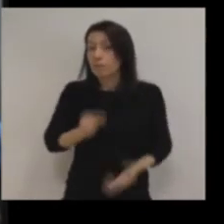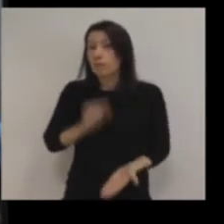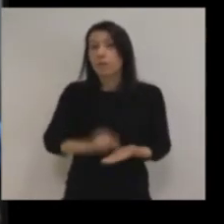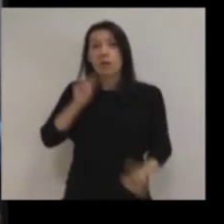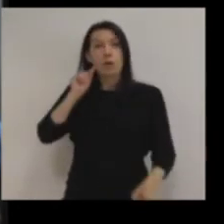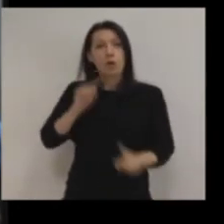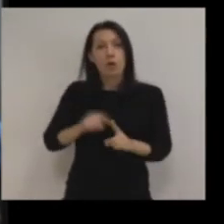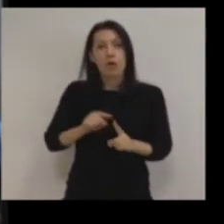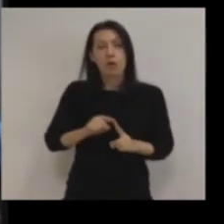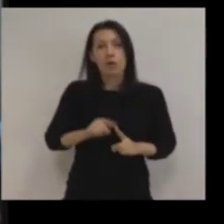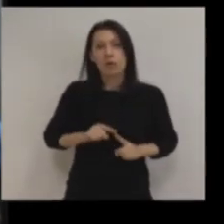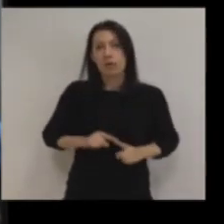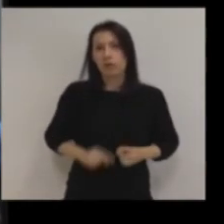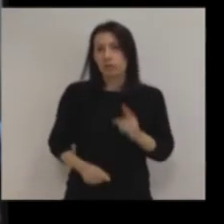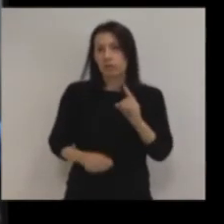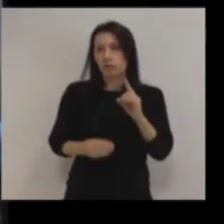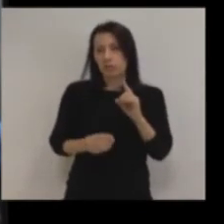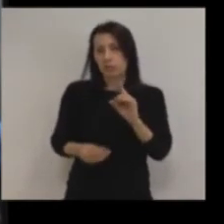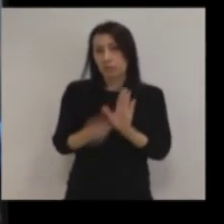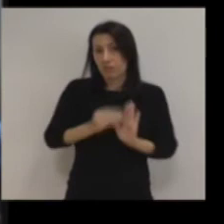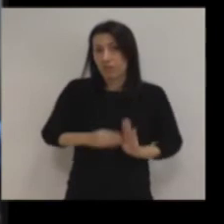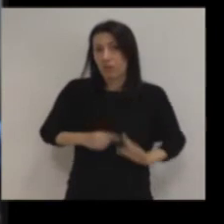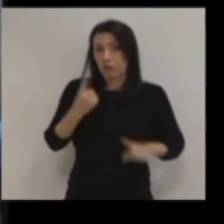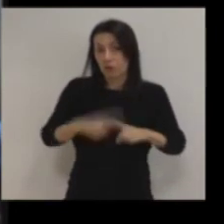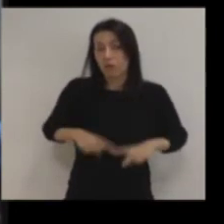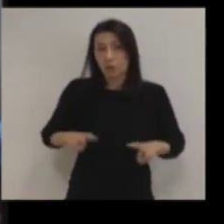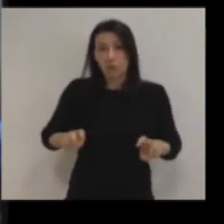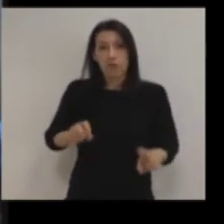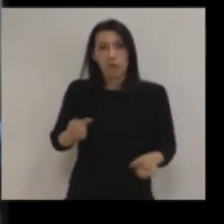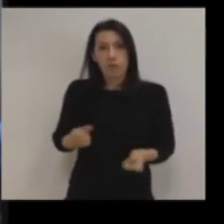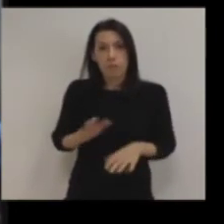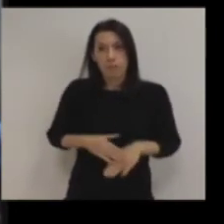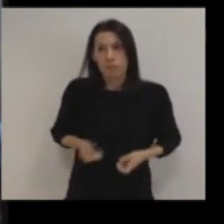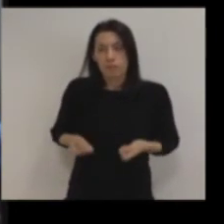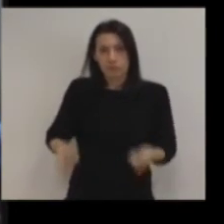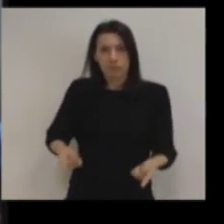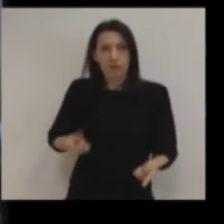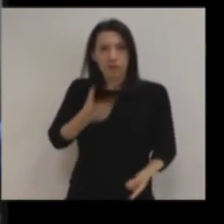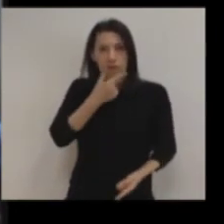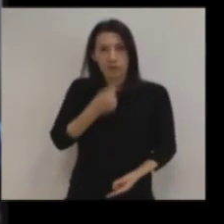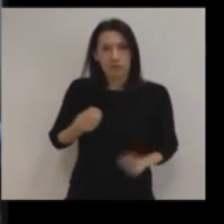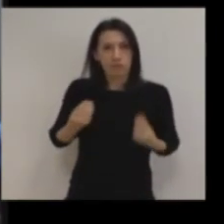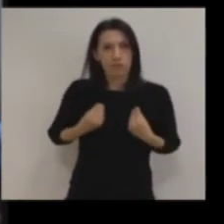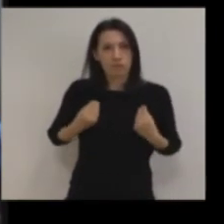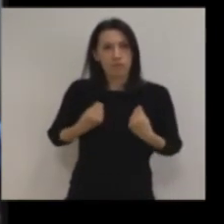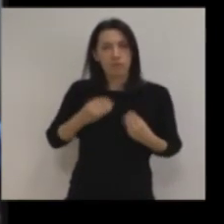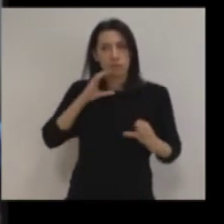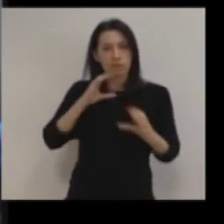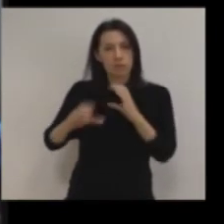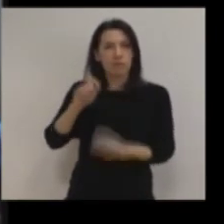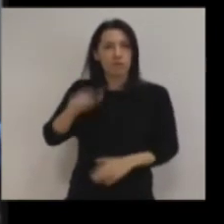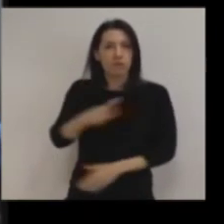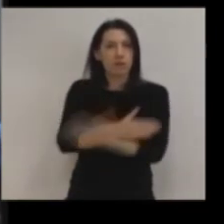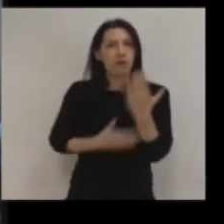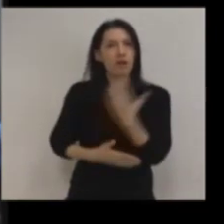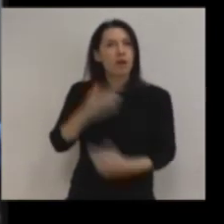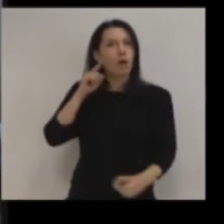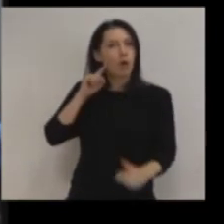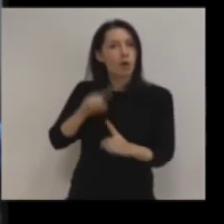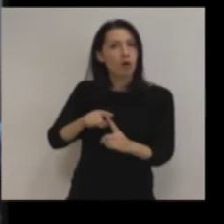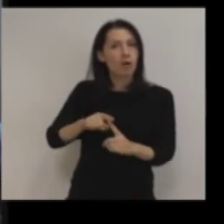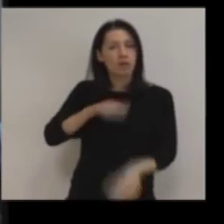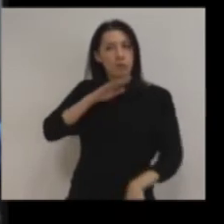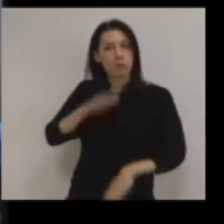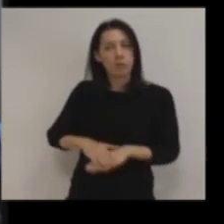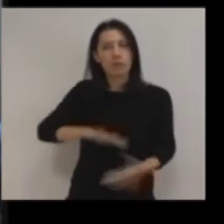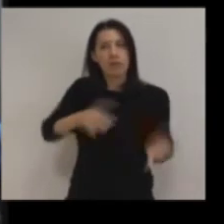esas novedades que facilitan la vida y la comunicación a las personas con discapacidad para ejercer su derecho? Es decir, si ahora